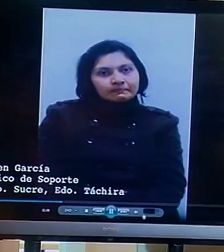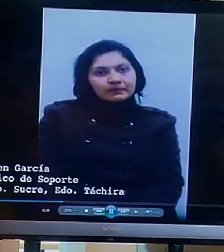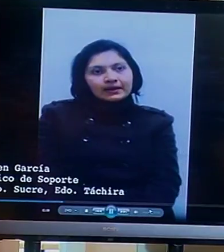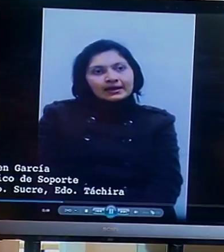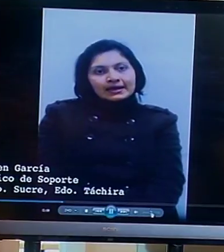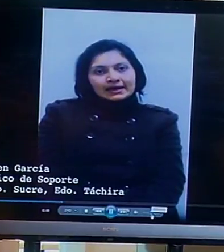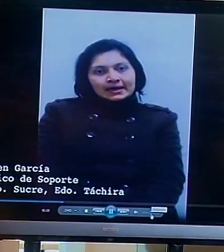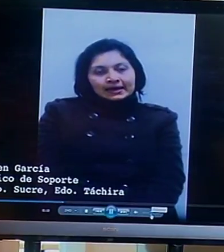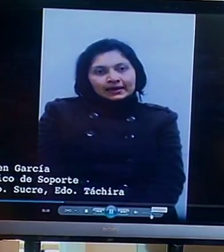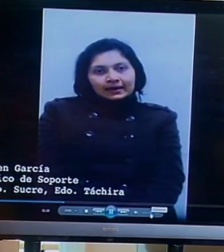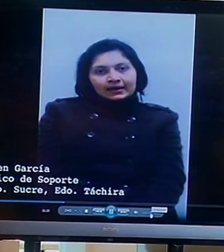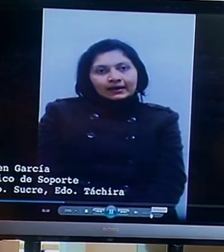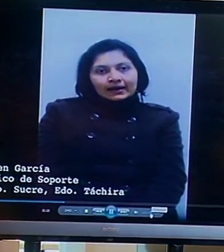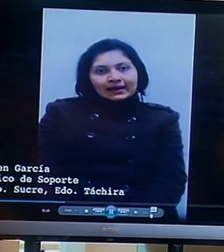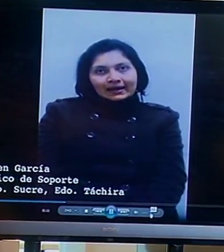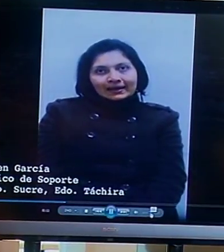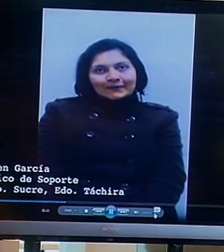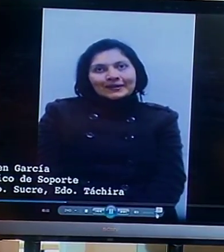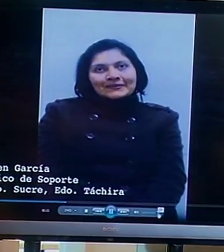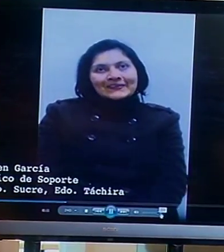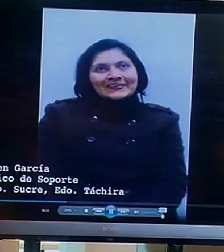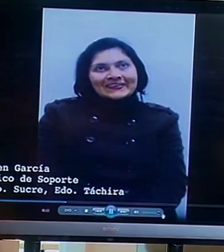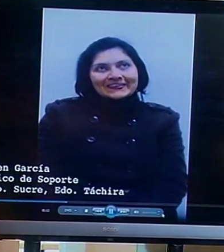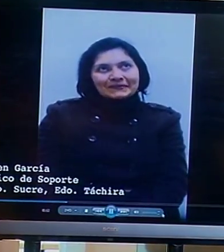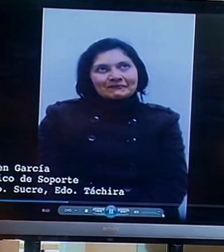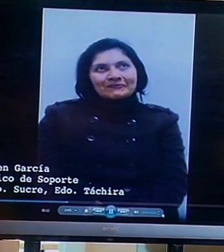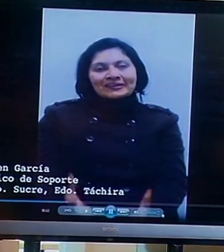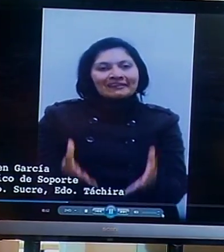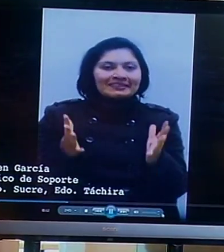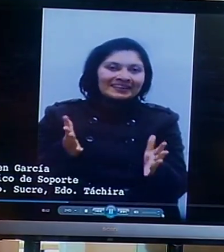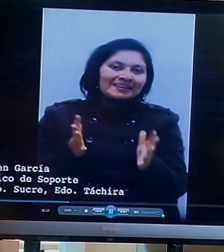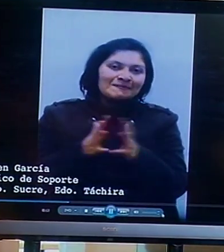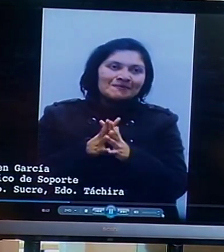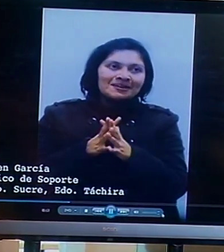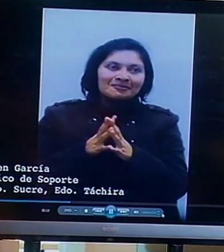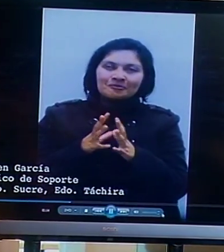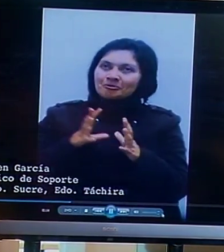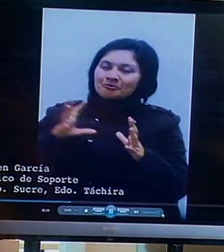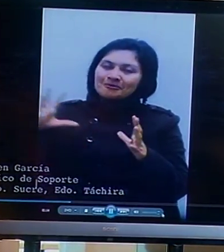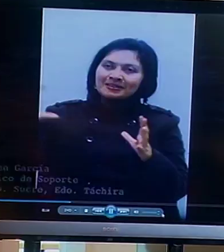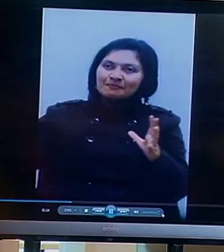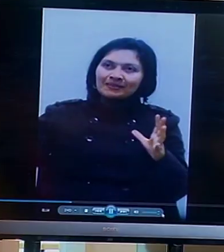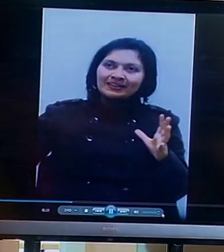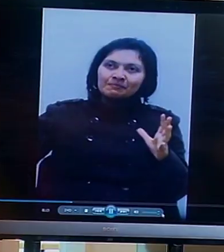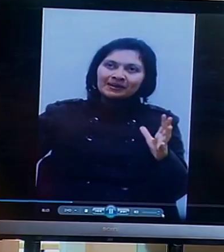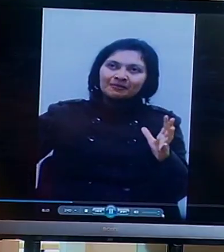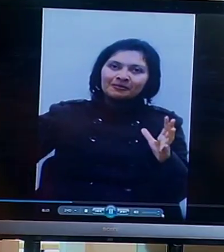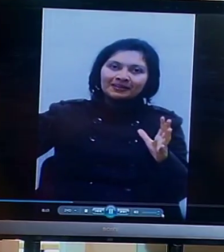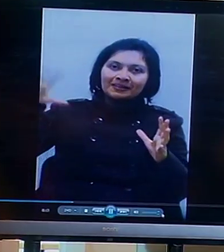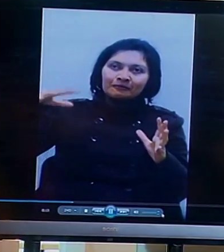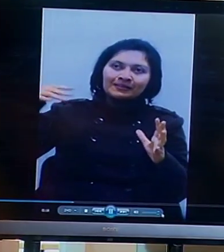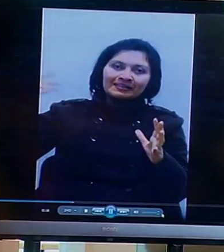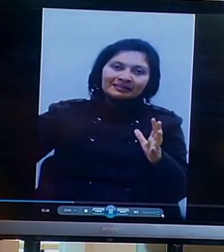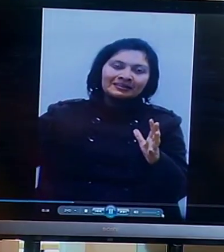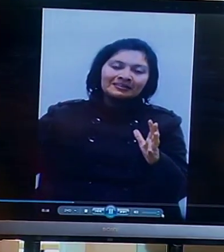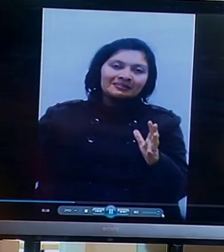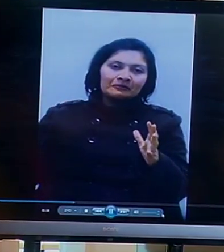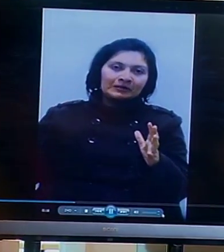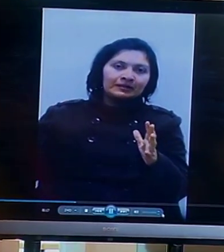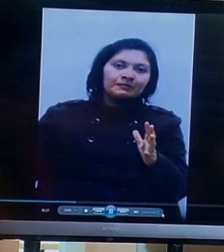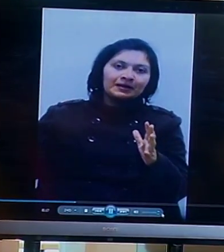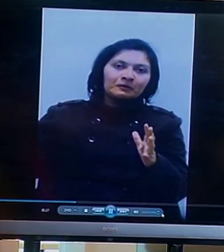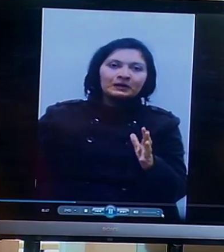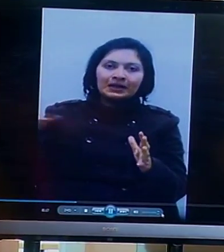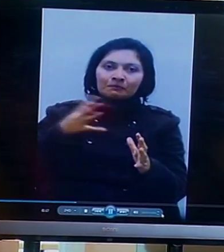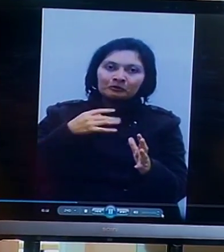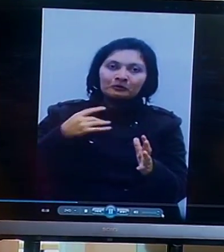Este es un técnico de soporte, Maylene García, que ella está dando cuenta allí de una manera